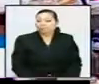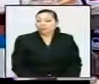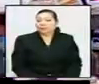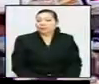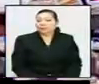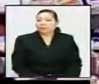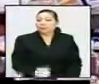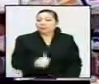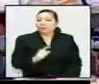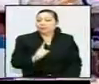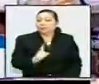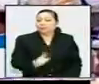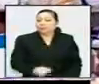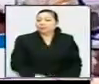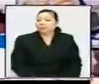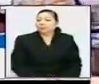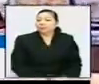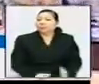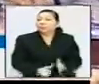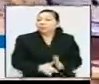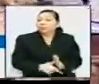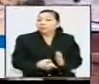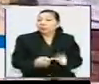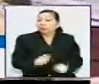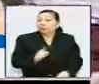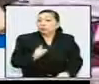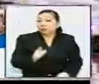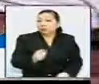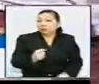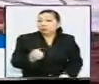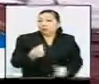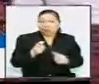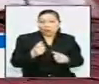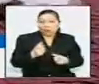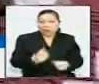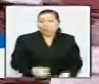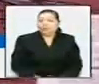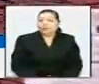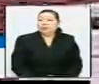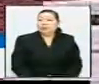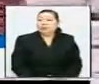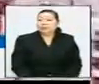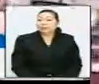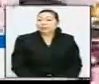pregunta, Marcelo. Después, si usted dejó de ser el controlador de la República,